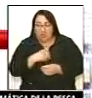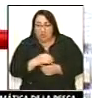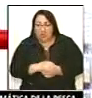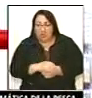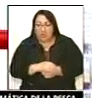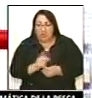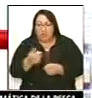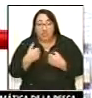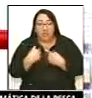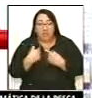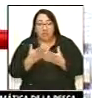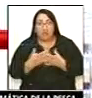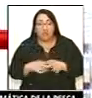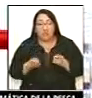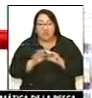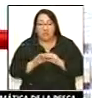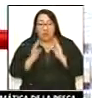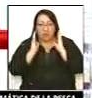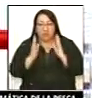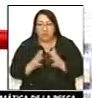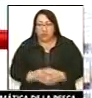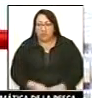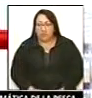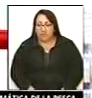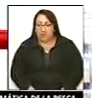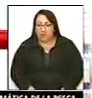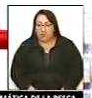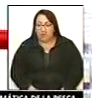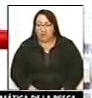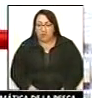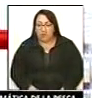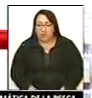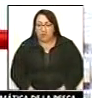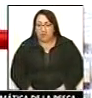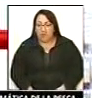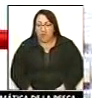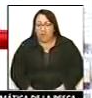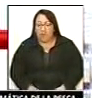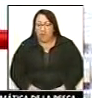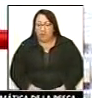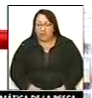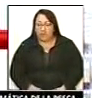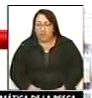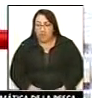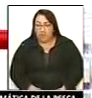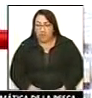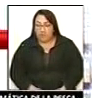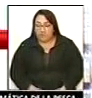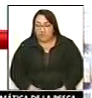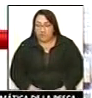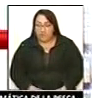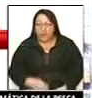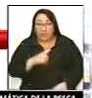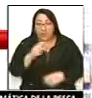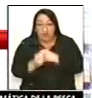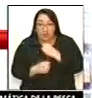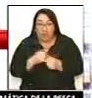no tenemos elementos de medición, seguimos en el plano del voluntarismo, de los buenos deseos. Cada